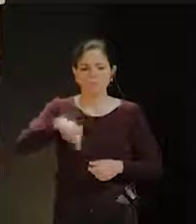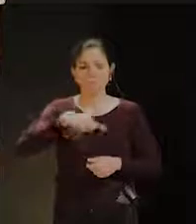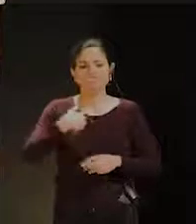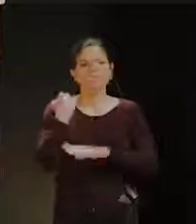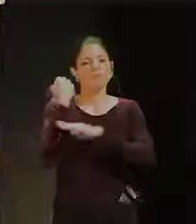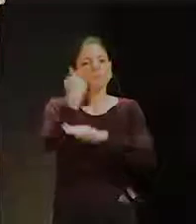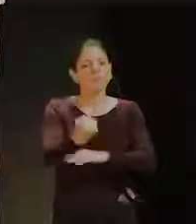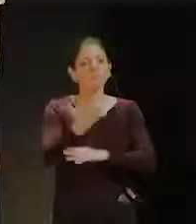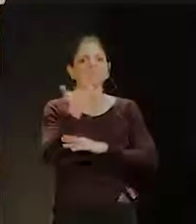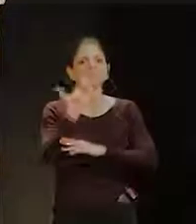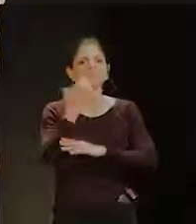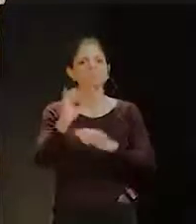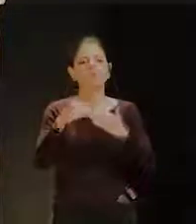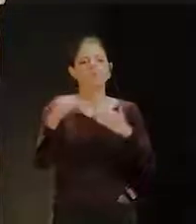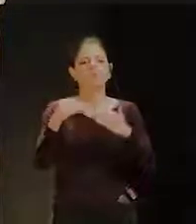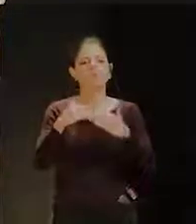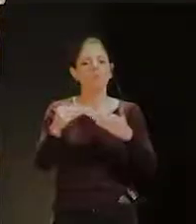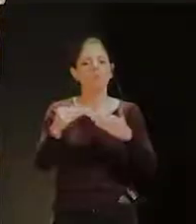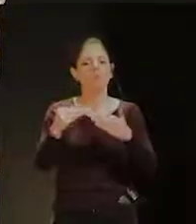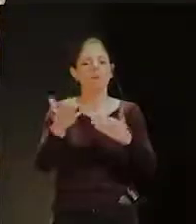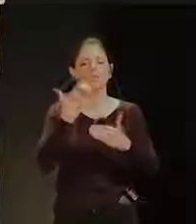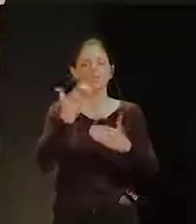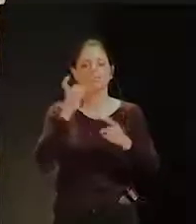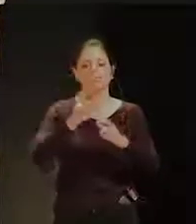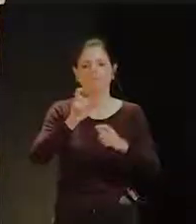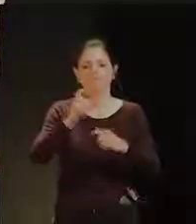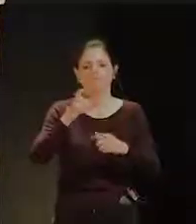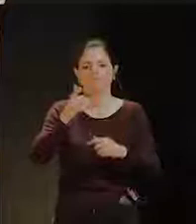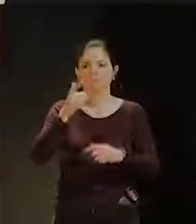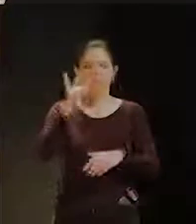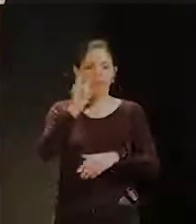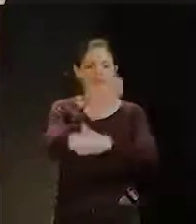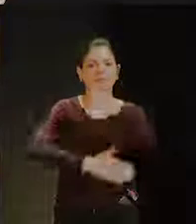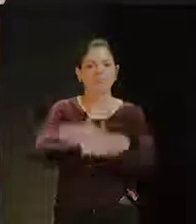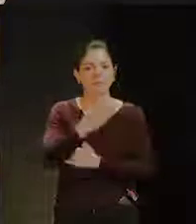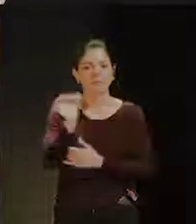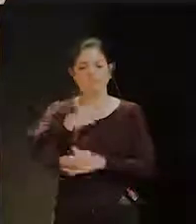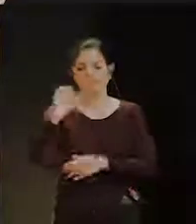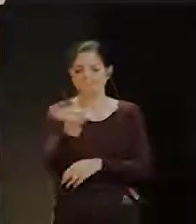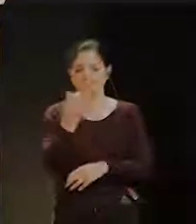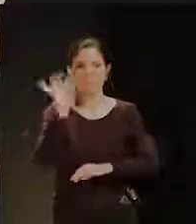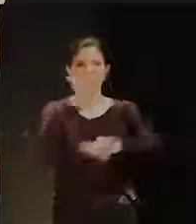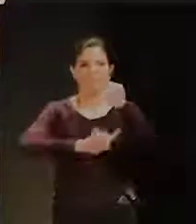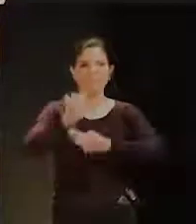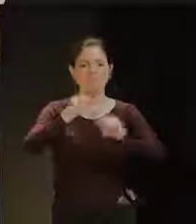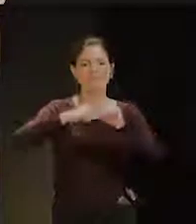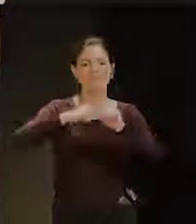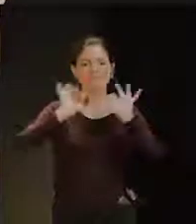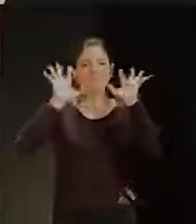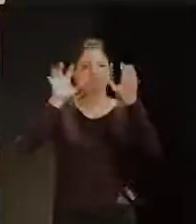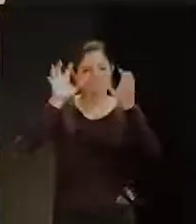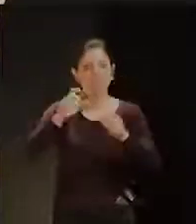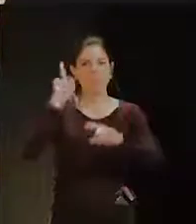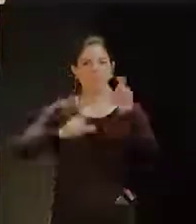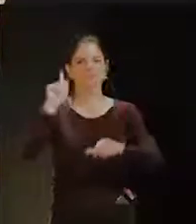Nosotros apoyamos, por ejemplo, los usuarios de sillas de ruedas, personas con discapacidades o problemas a nivel de